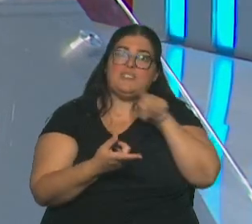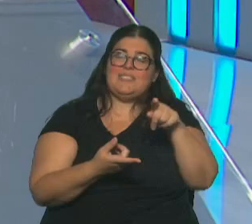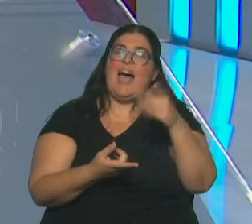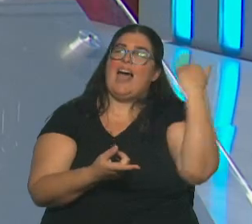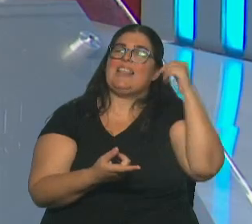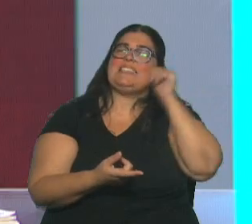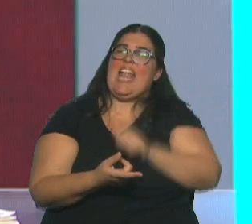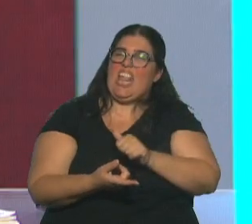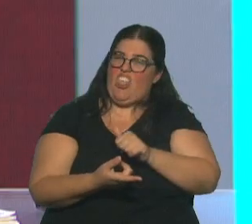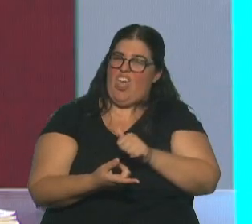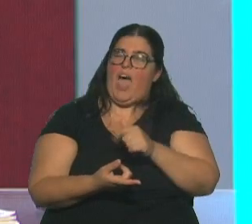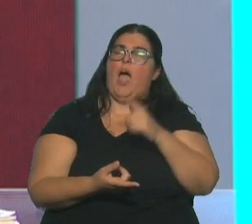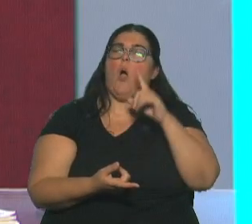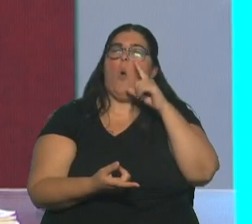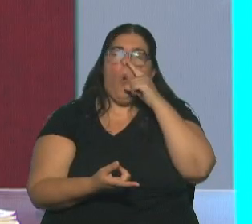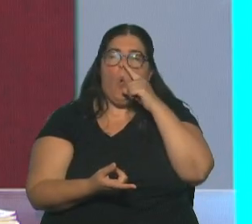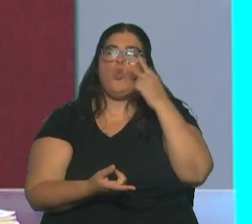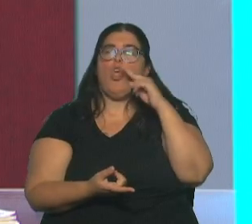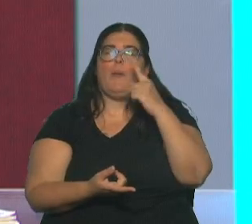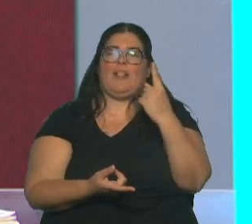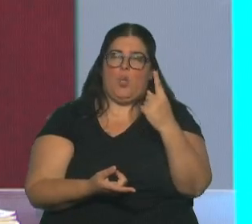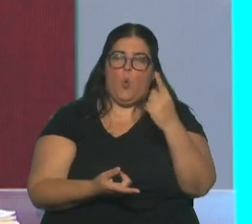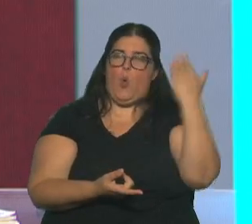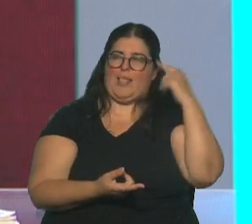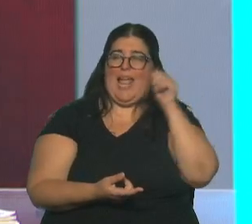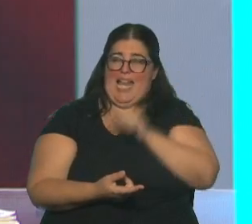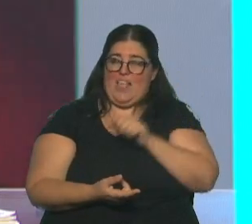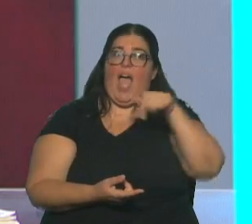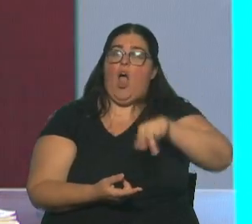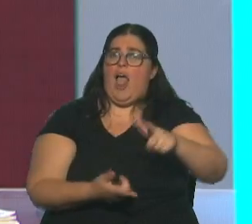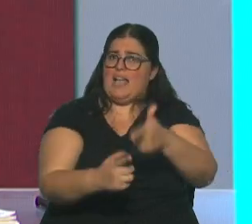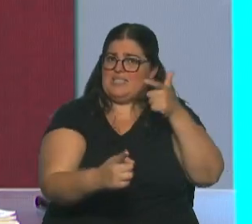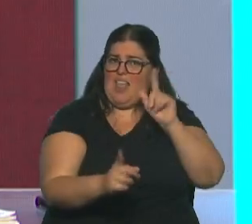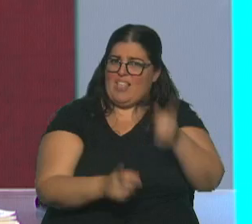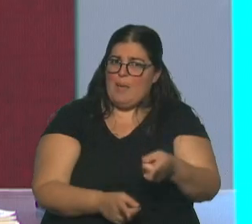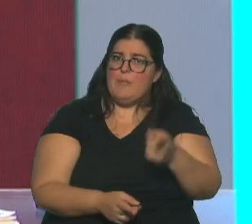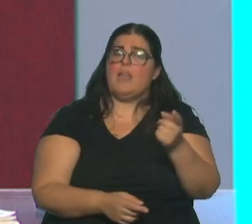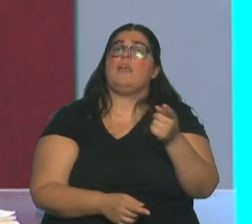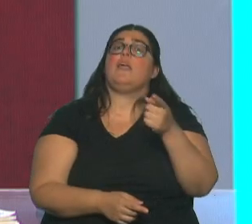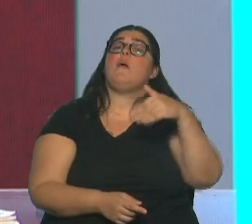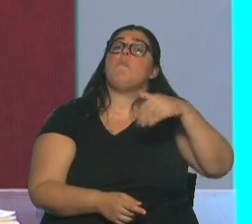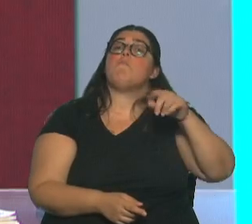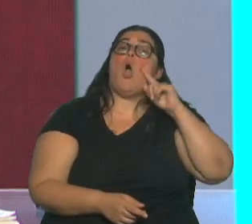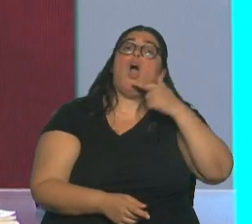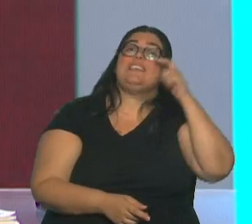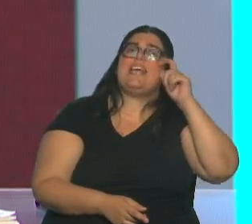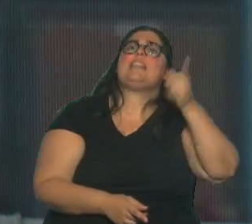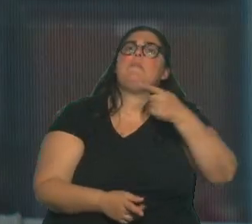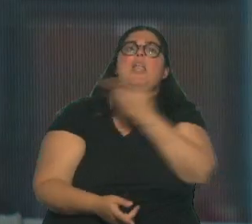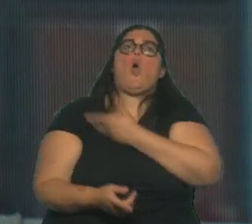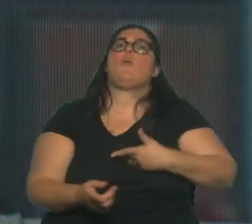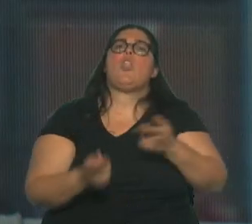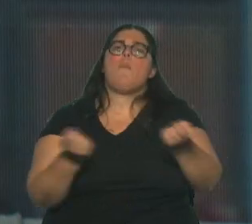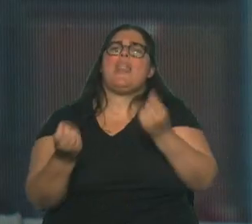además en el ataque en julio de 2021, si mal no recuerdo, él también estaba gobernando ya por decreto, y había